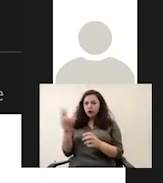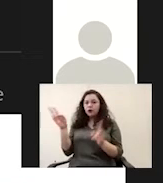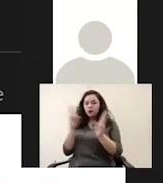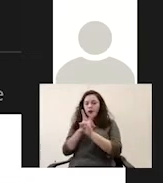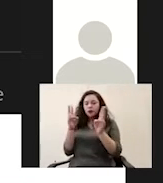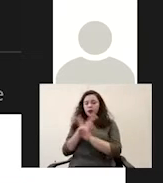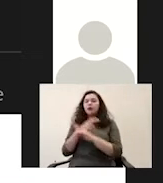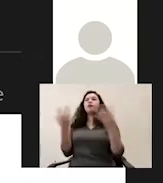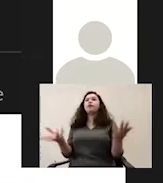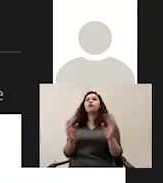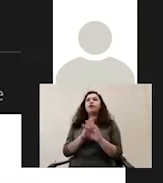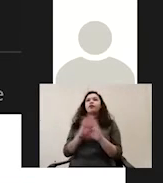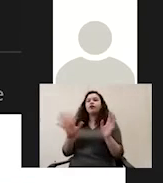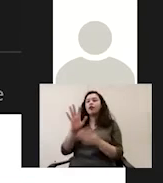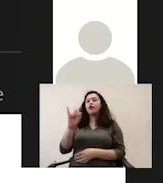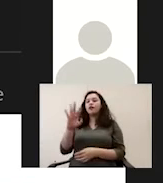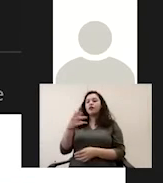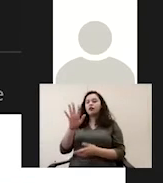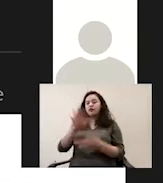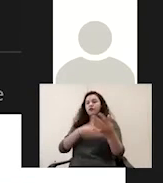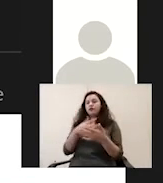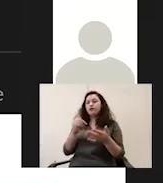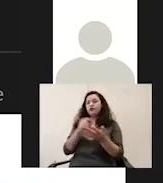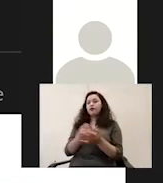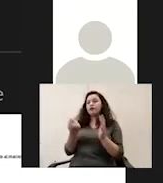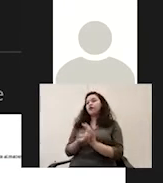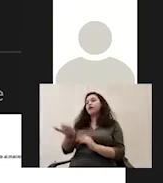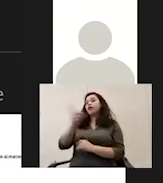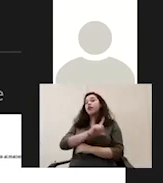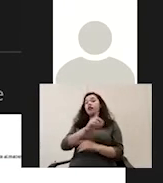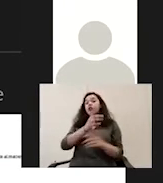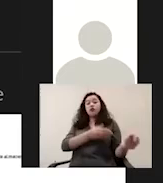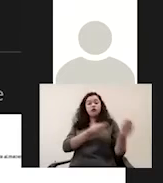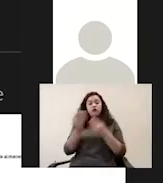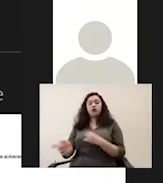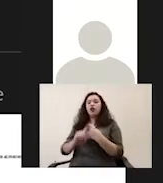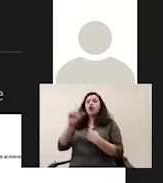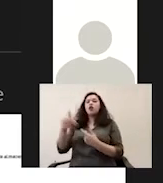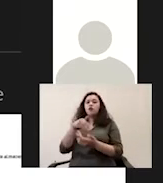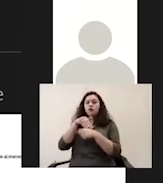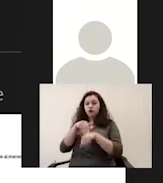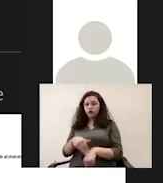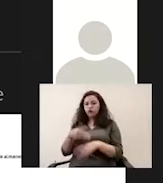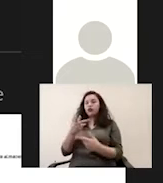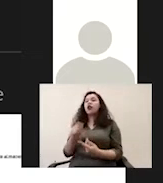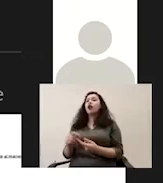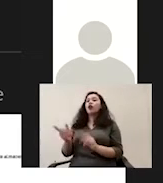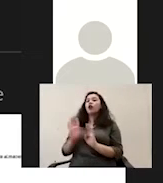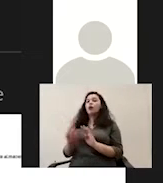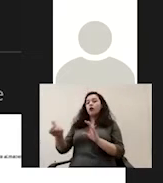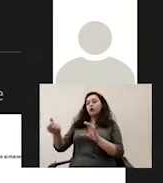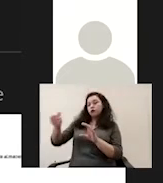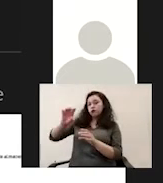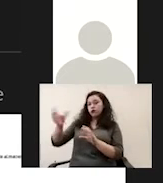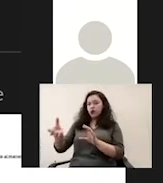obviamente tomen la ficha técnica del producto y la sigan. Aquí no se vale que utilicen el chorrito, el